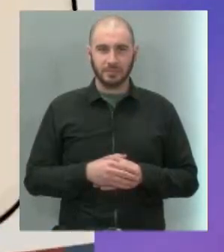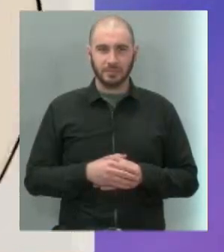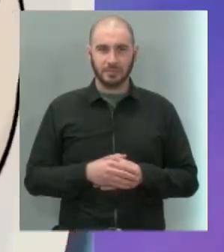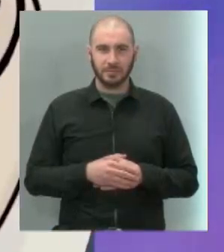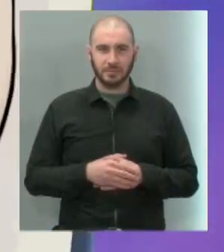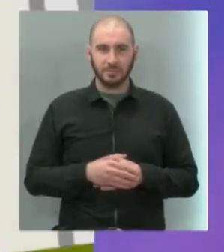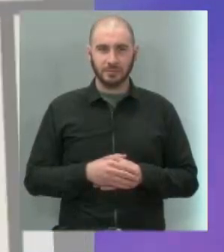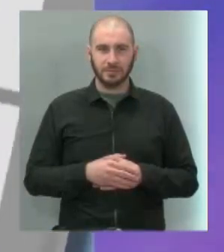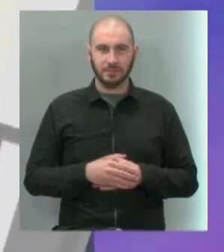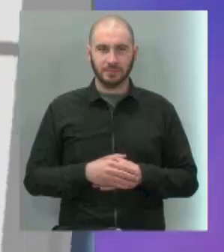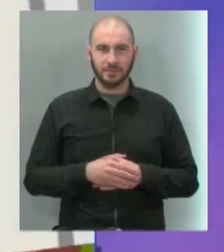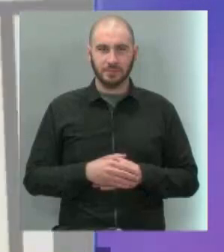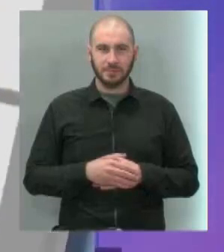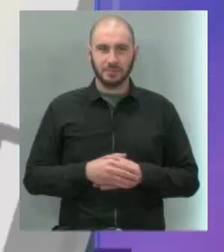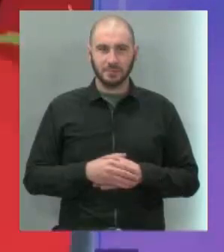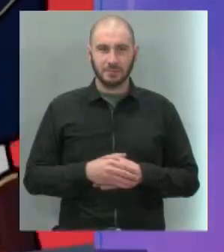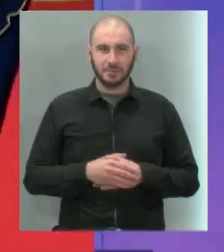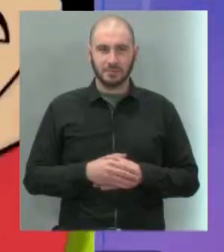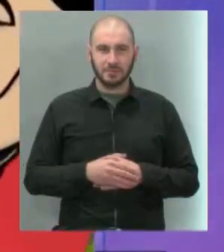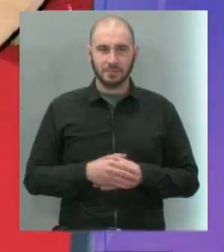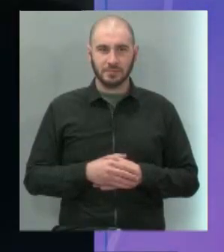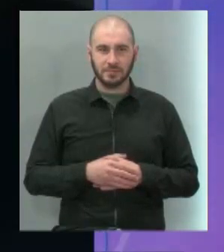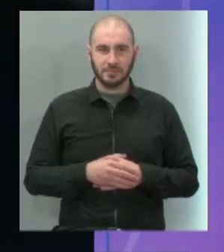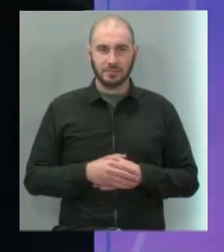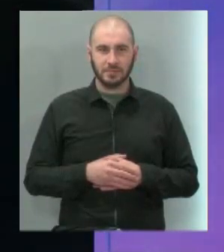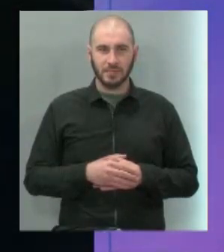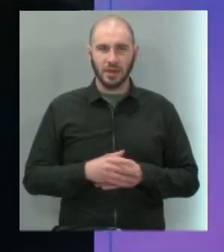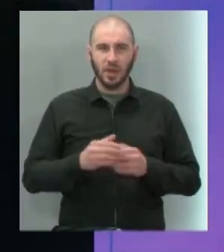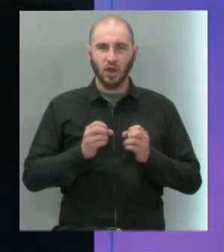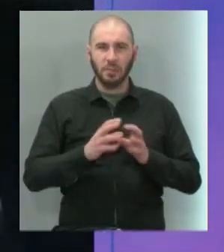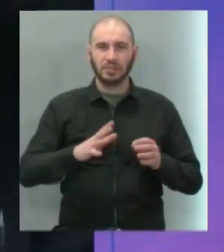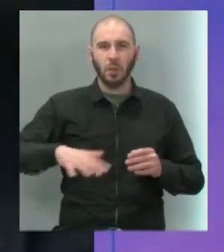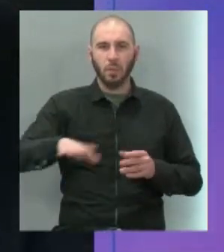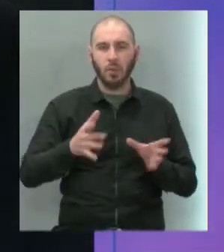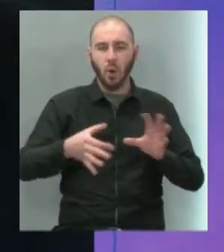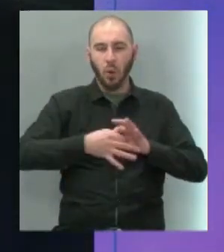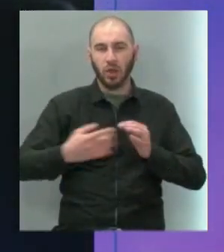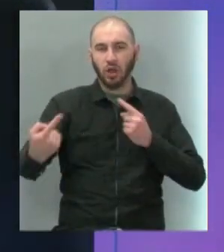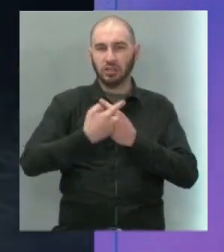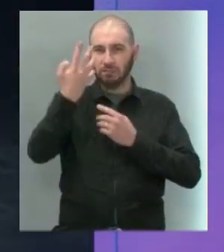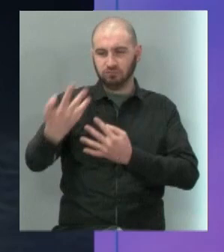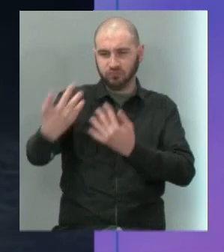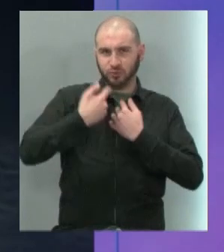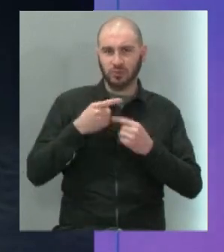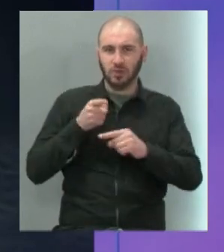junta nos iba a gobernar. ¡Revolución! Comienza con un pueblo que se une para luchar contra una invasión.